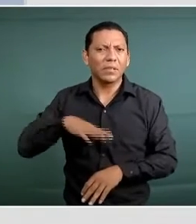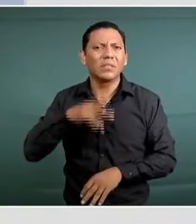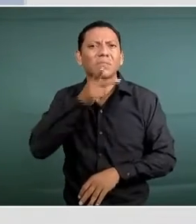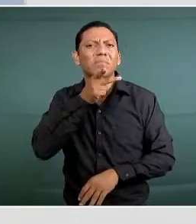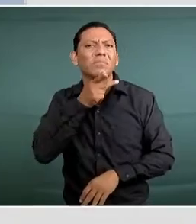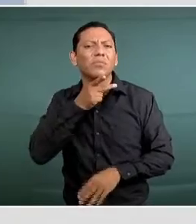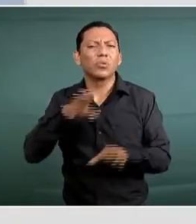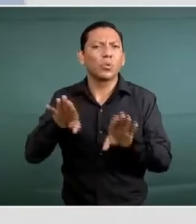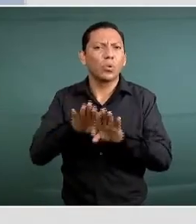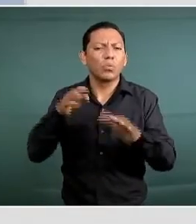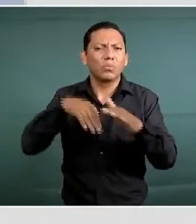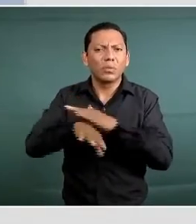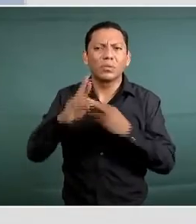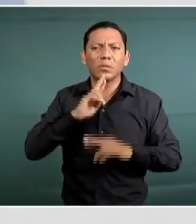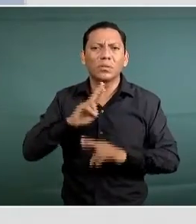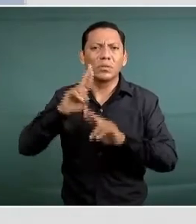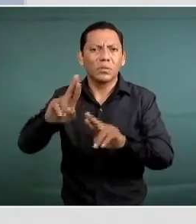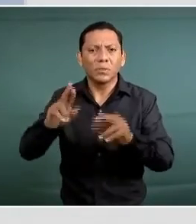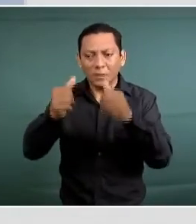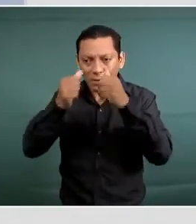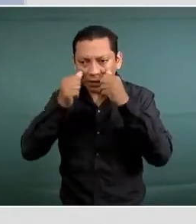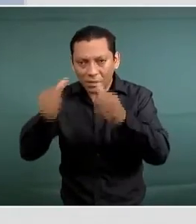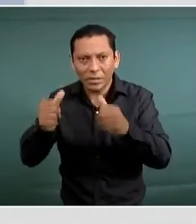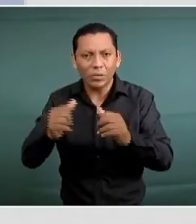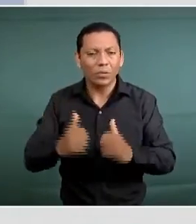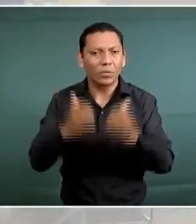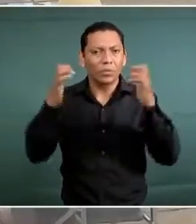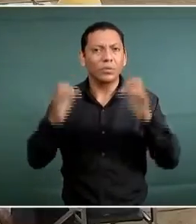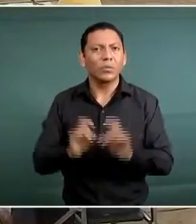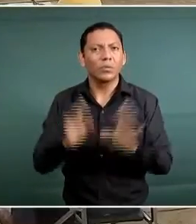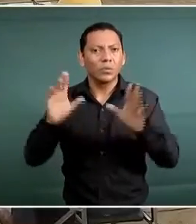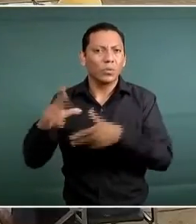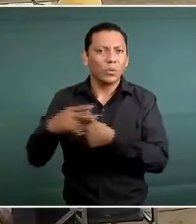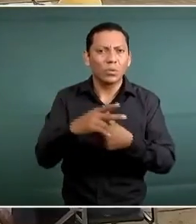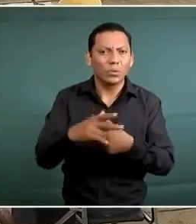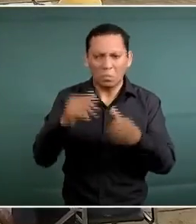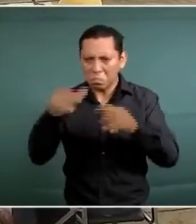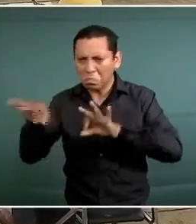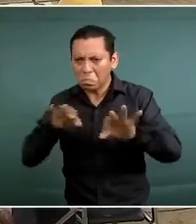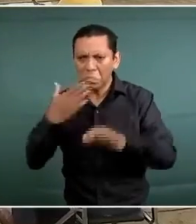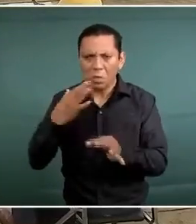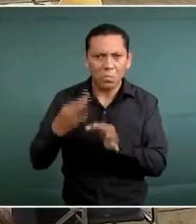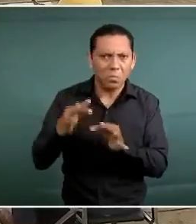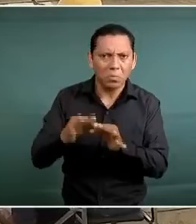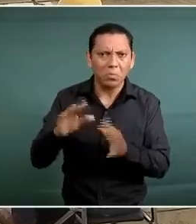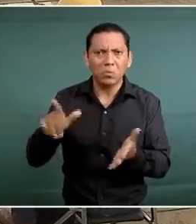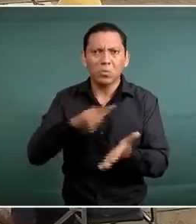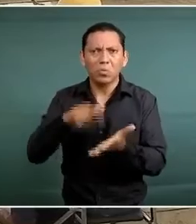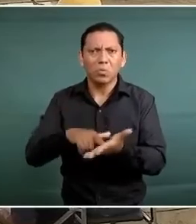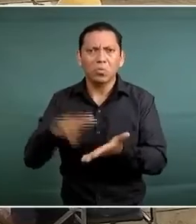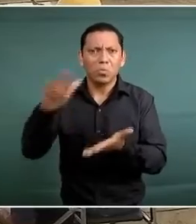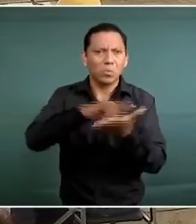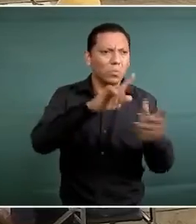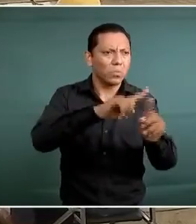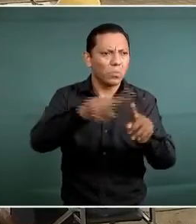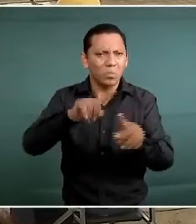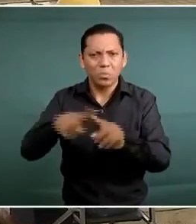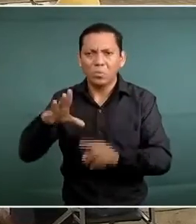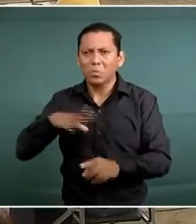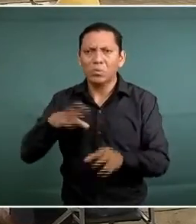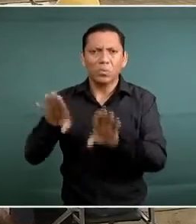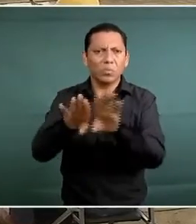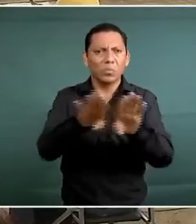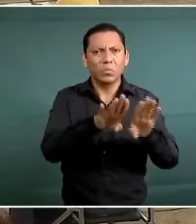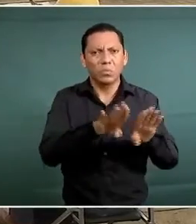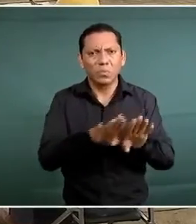Mexicanos, a través de su plan de respuesta a emergencias de huracanes, trabaja sin ningún contratiempo. Los puertos varios de este litoral están